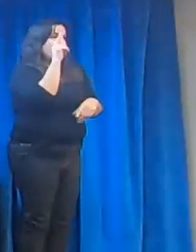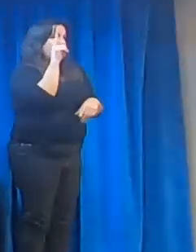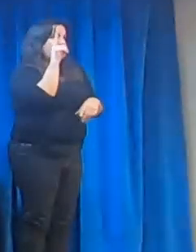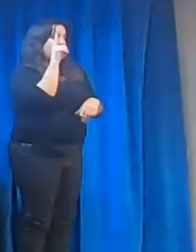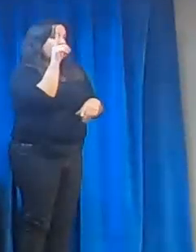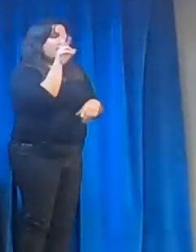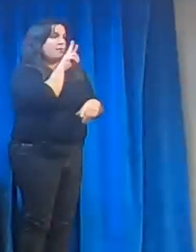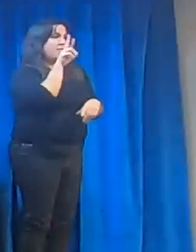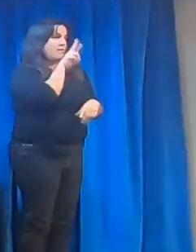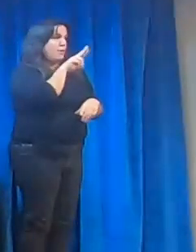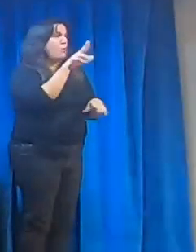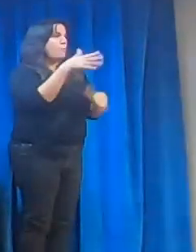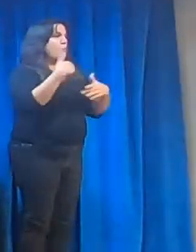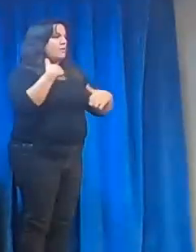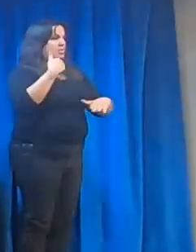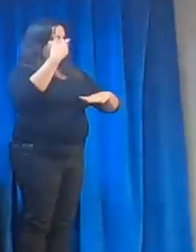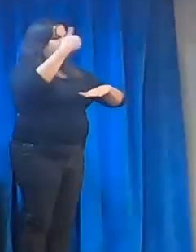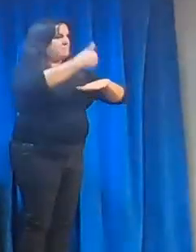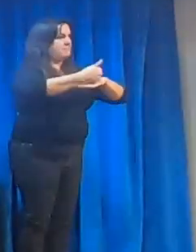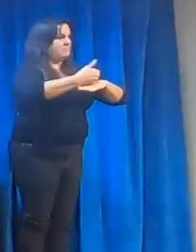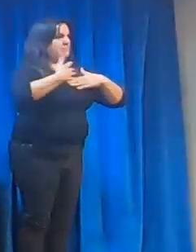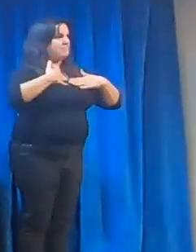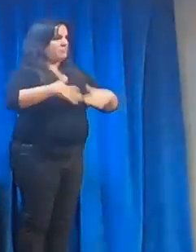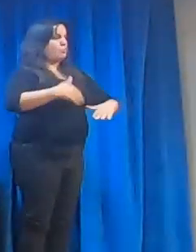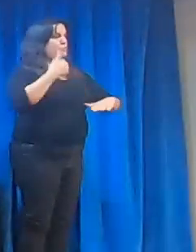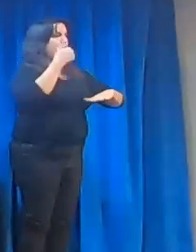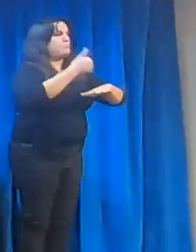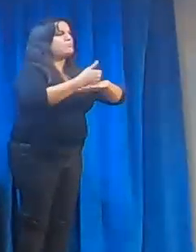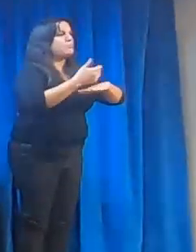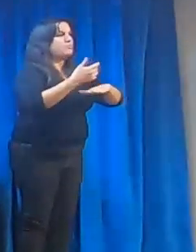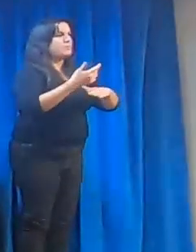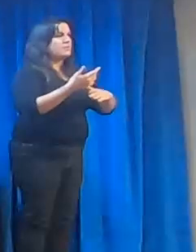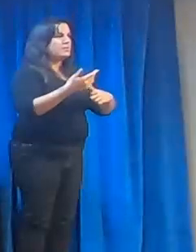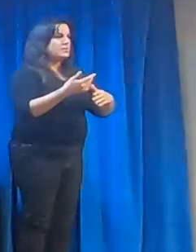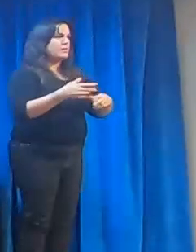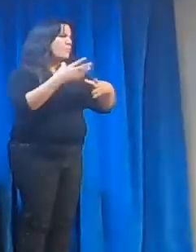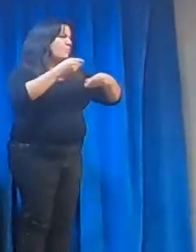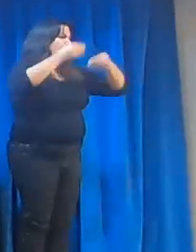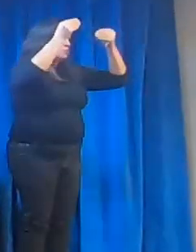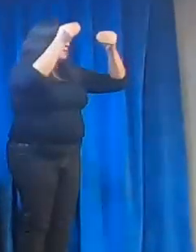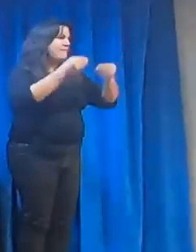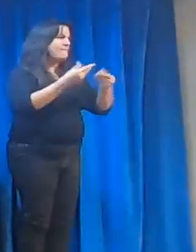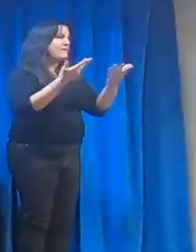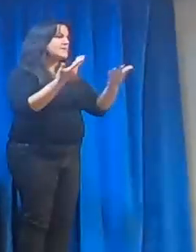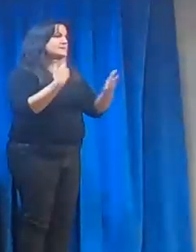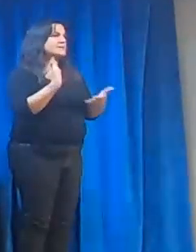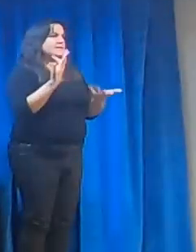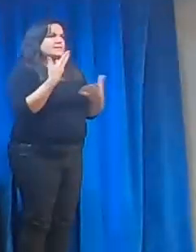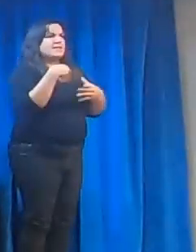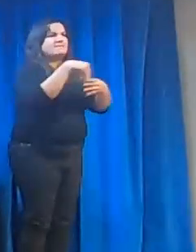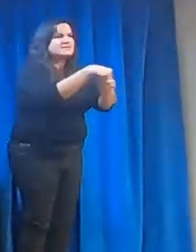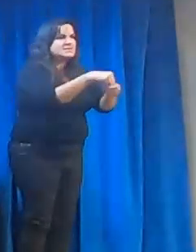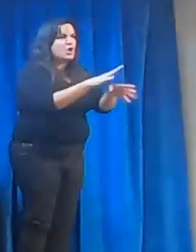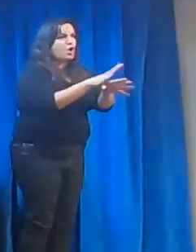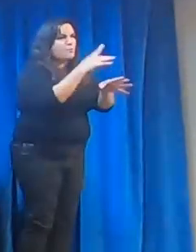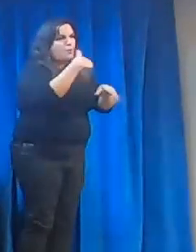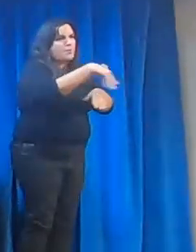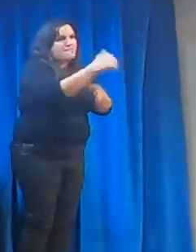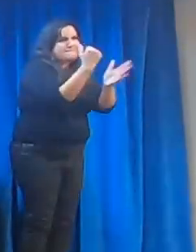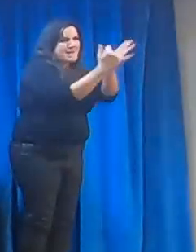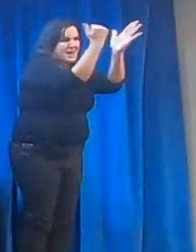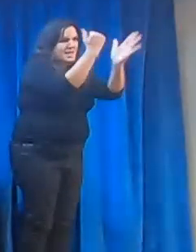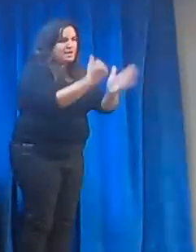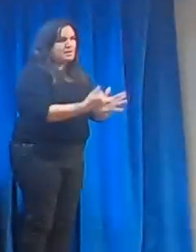cuerpo, digamos. Las intervenciones en muchos casos dejan huella, dejan marca. Me acuerdo una